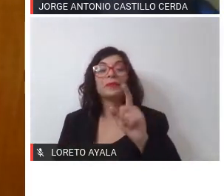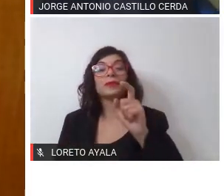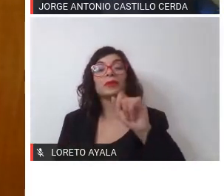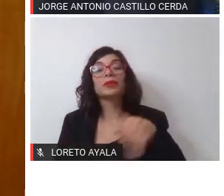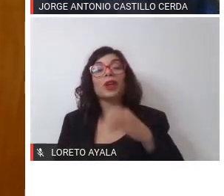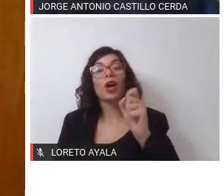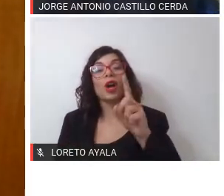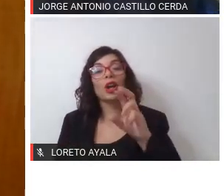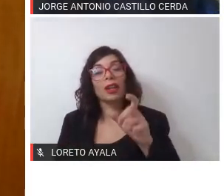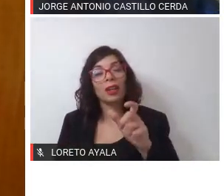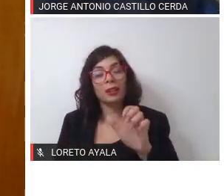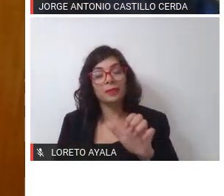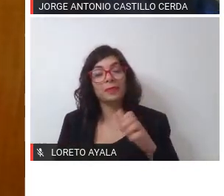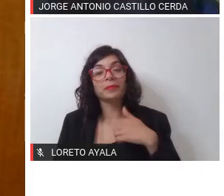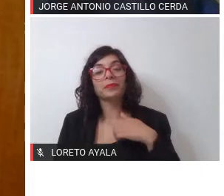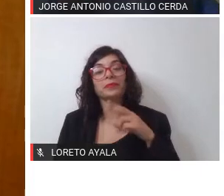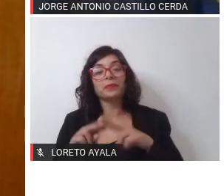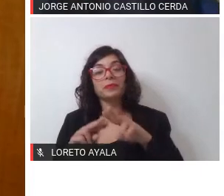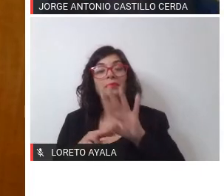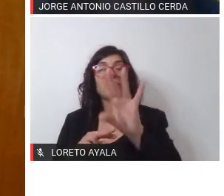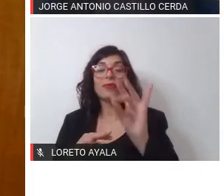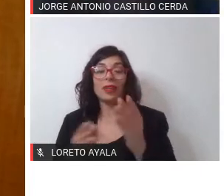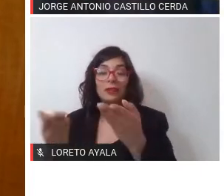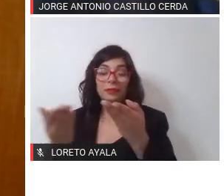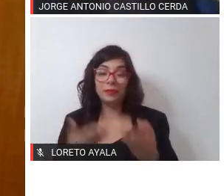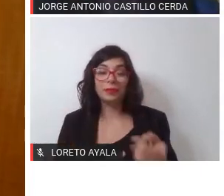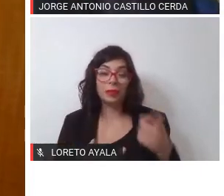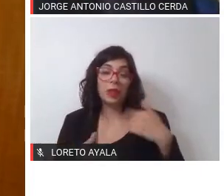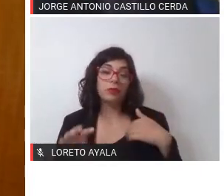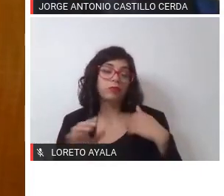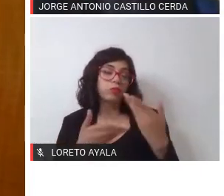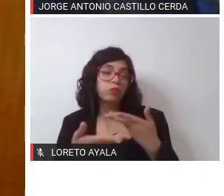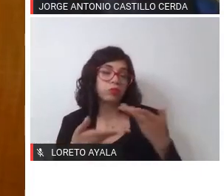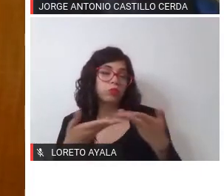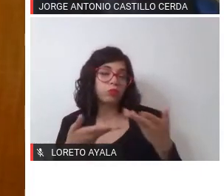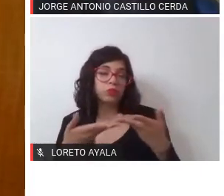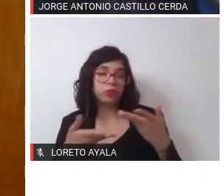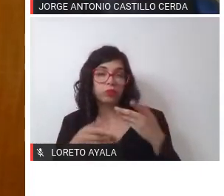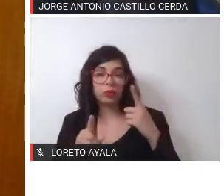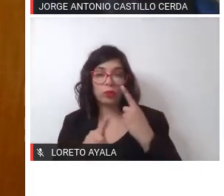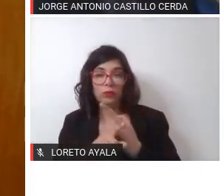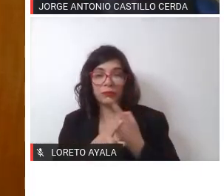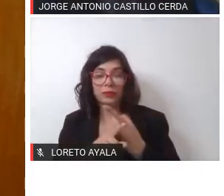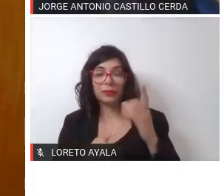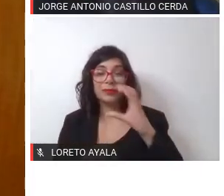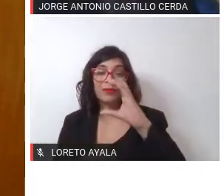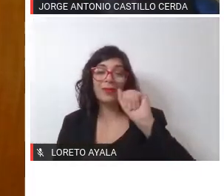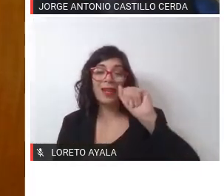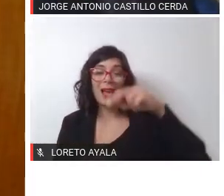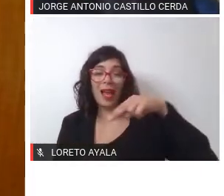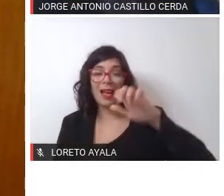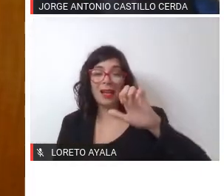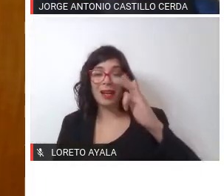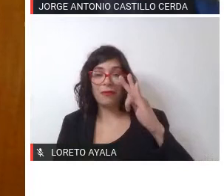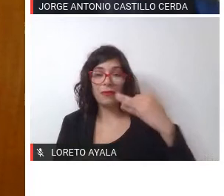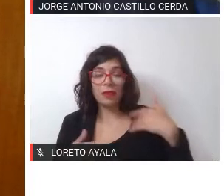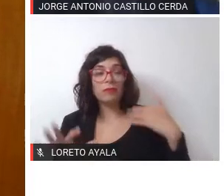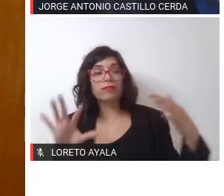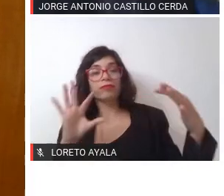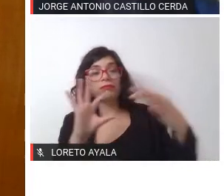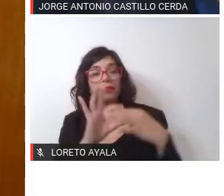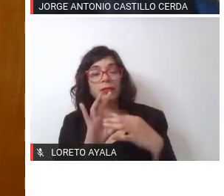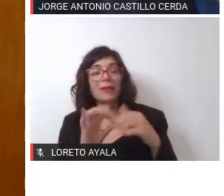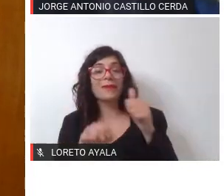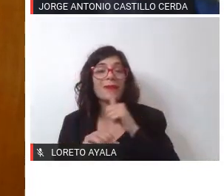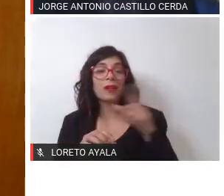una invitación que hemos estado conversando con CANEF. Tenemos que llegar a un acuerdo con CANEF para que